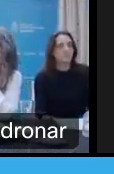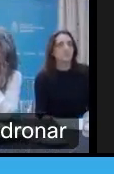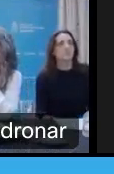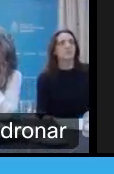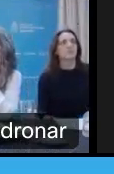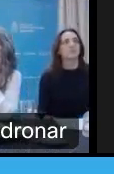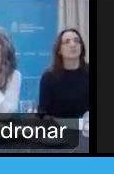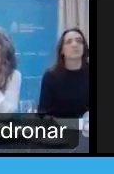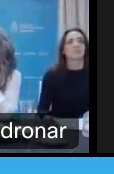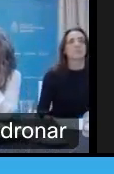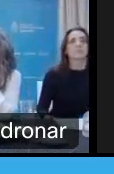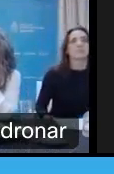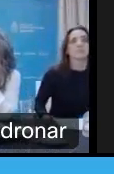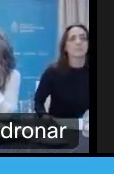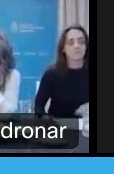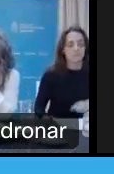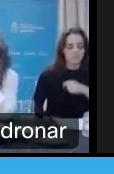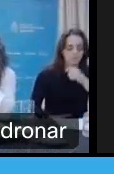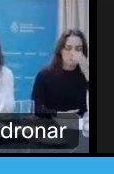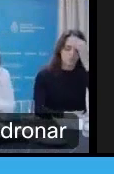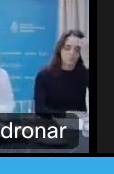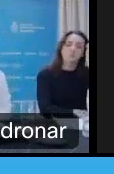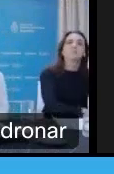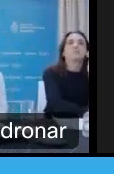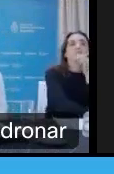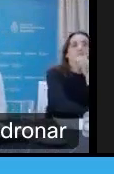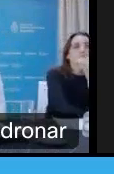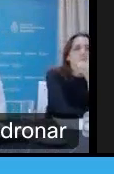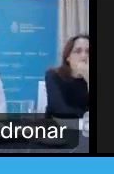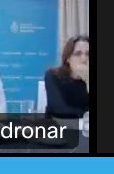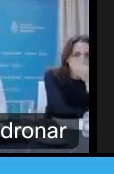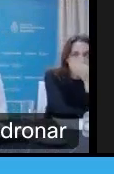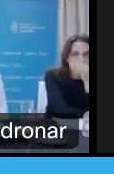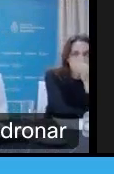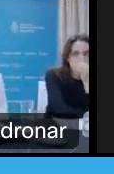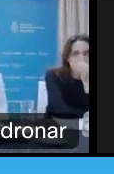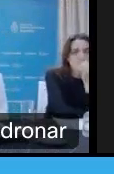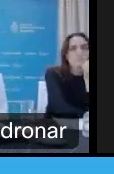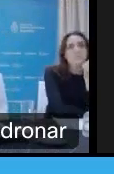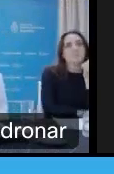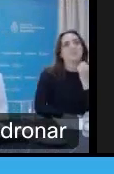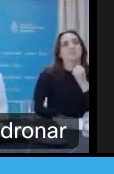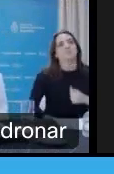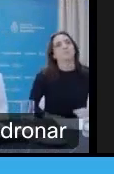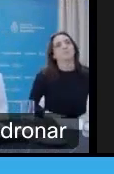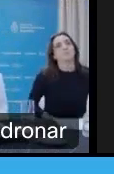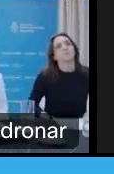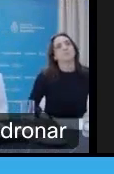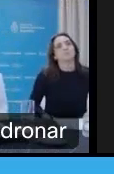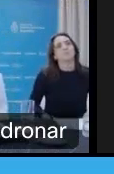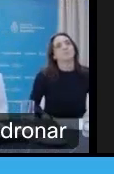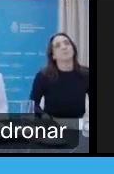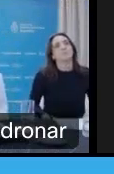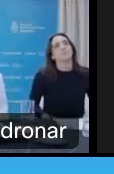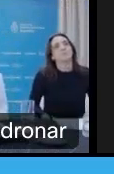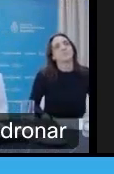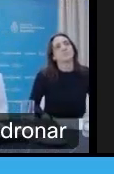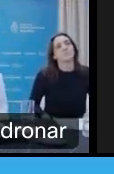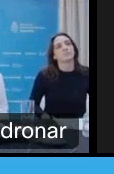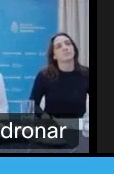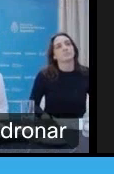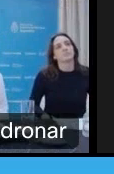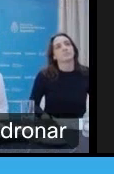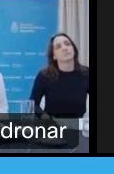Buenos días a todas y todos. Les pedimos disculpas entonces por las dificultades para comenzar